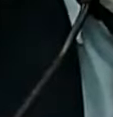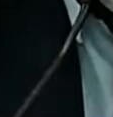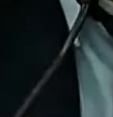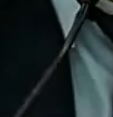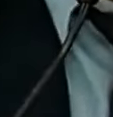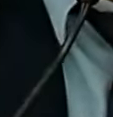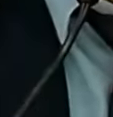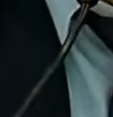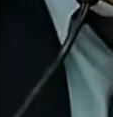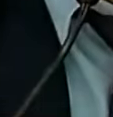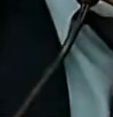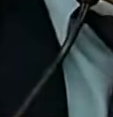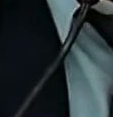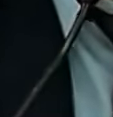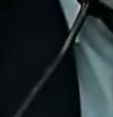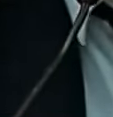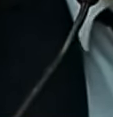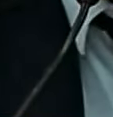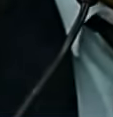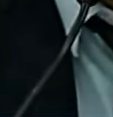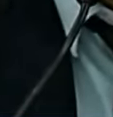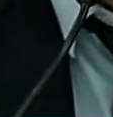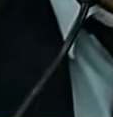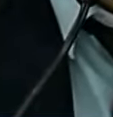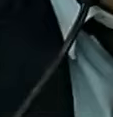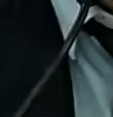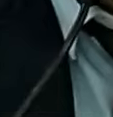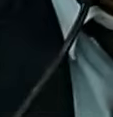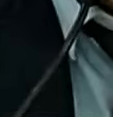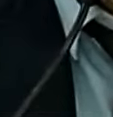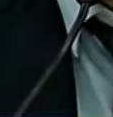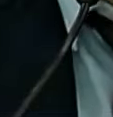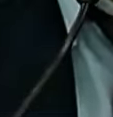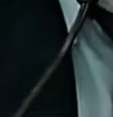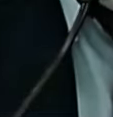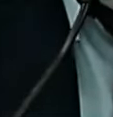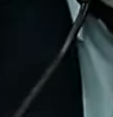estaban viajando el personal del servicio penitenciario.